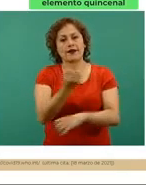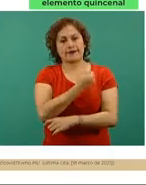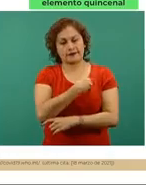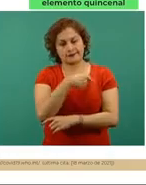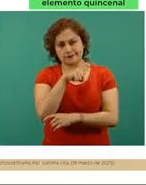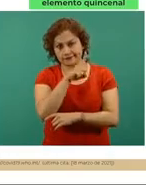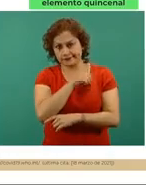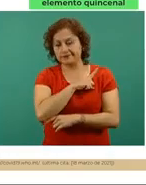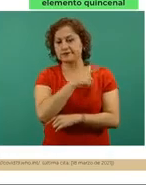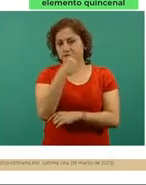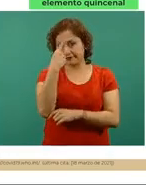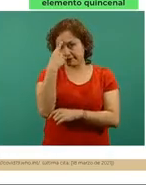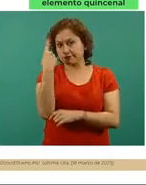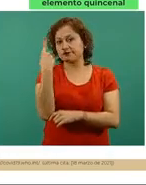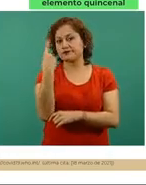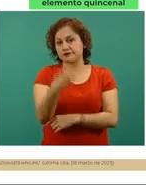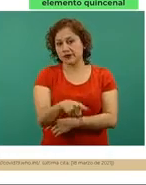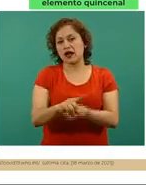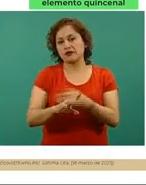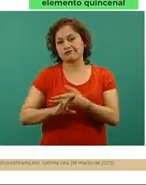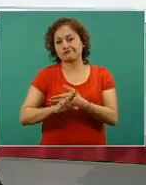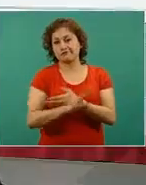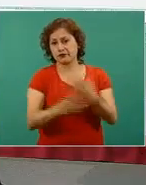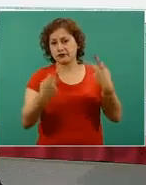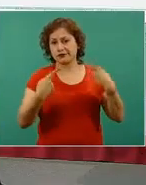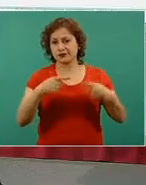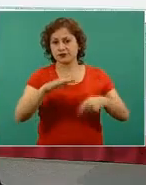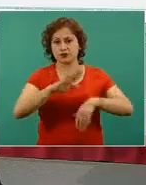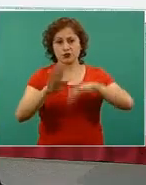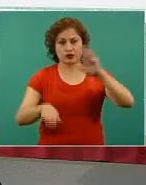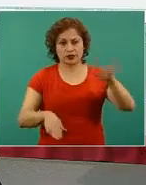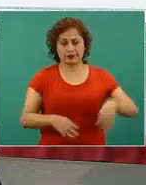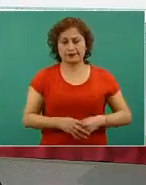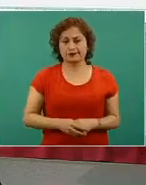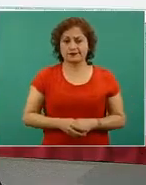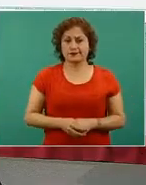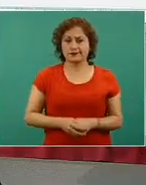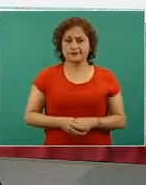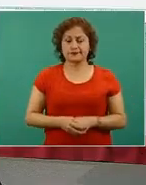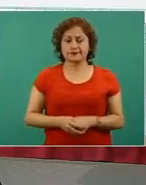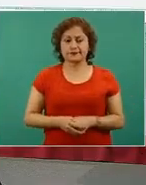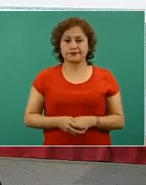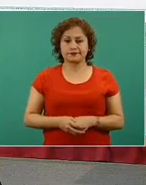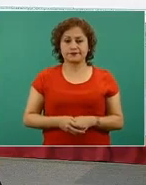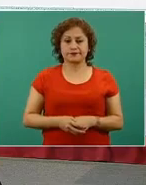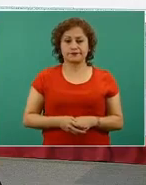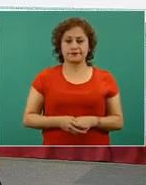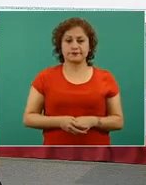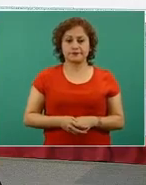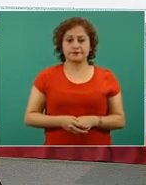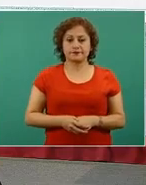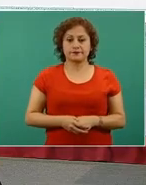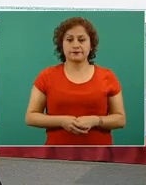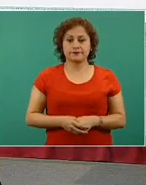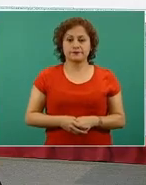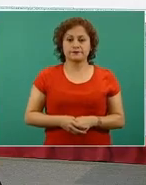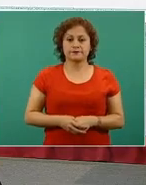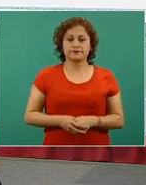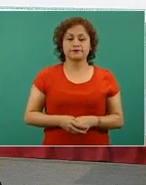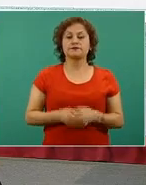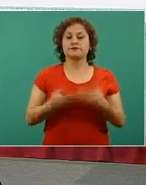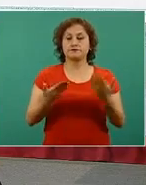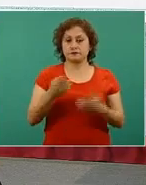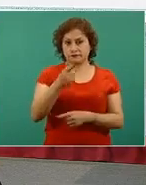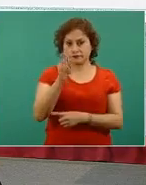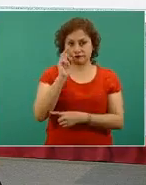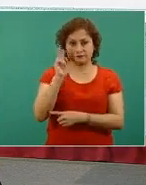también lastimosamente estas defunciones que están ocurriendo. Verán las cifras de las defunciones